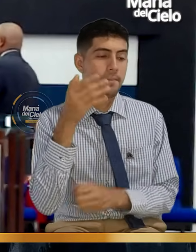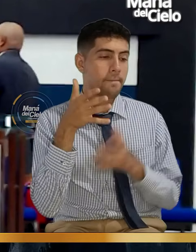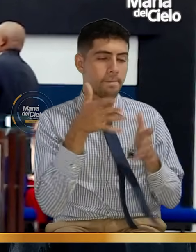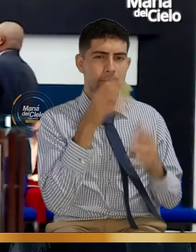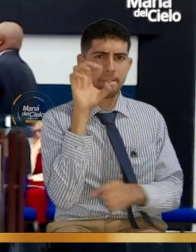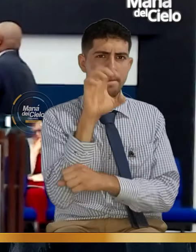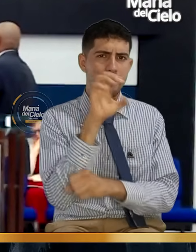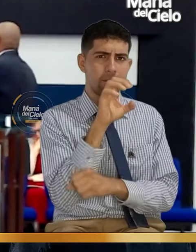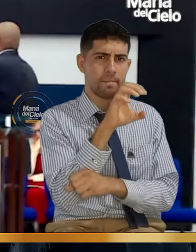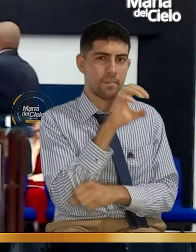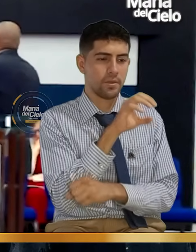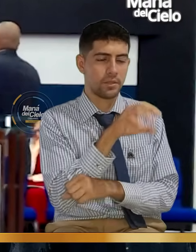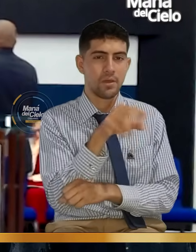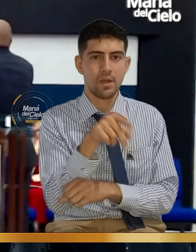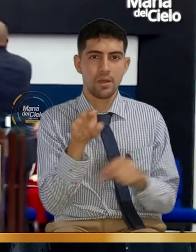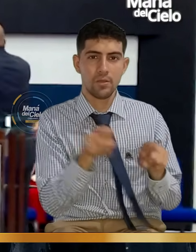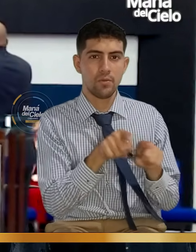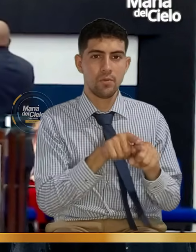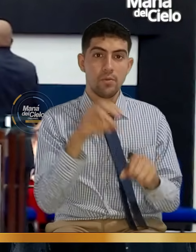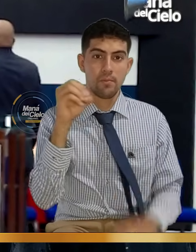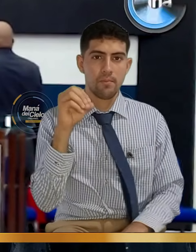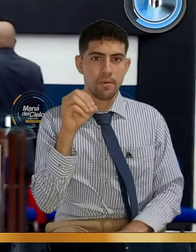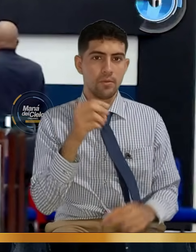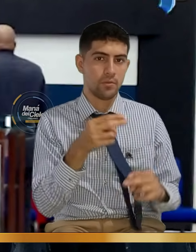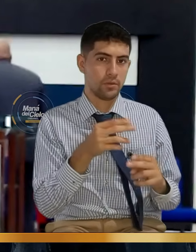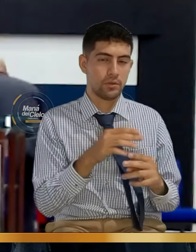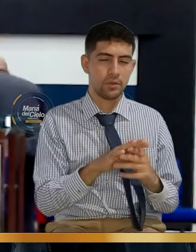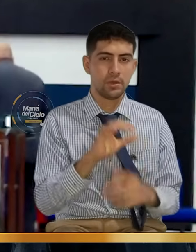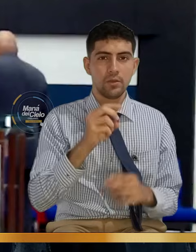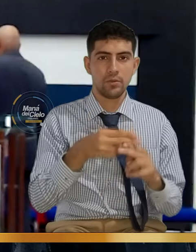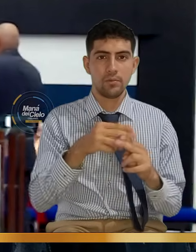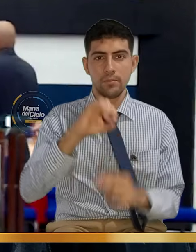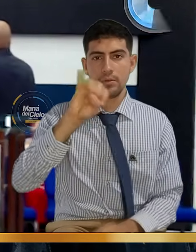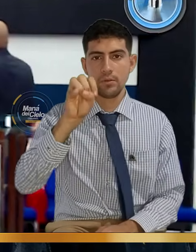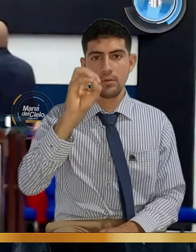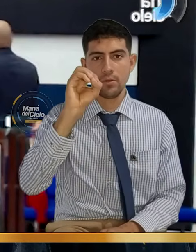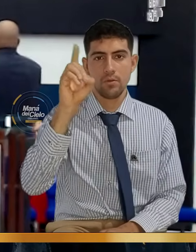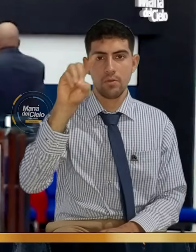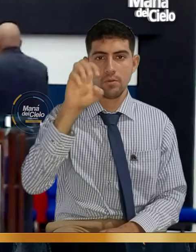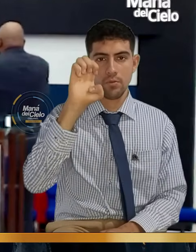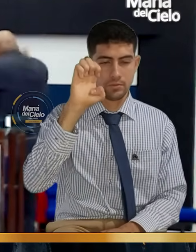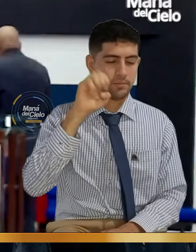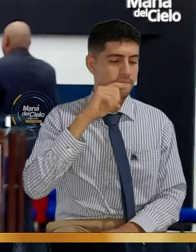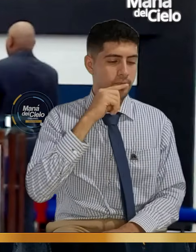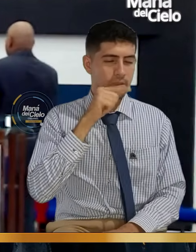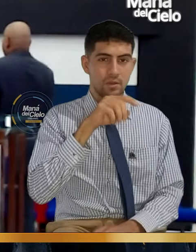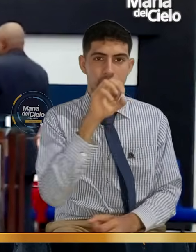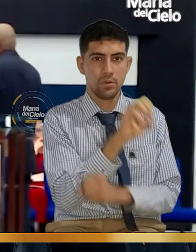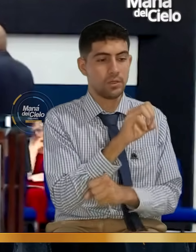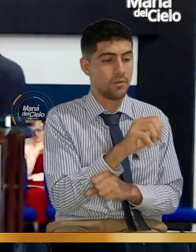amén, salió con riqueza de la casa de Labán. Porque donde quiera que